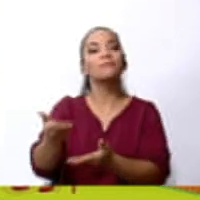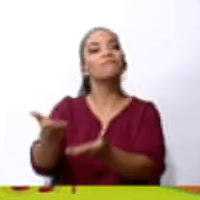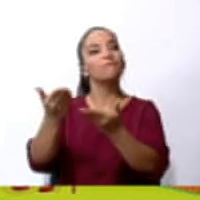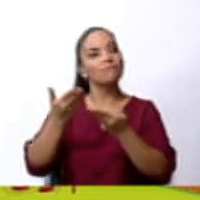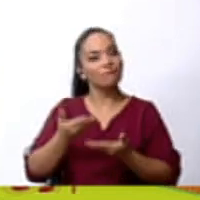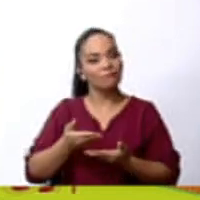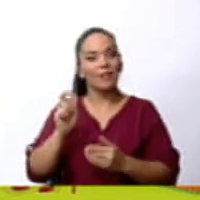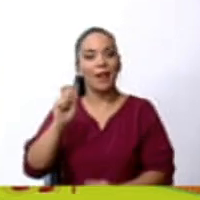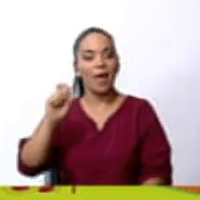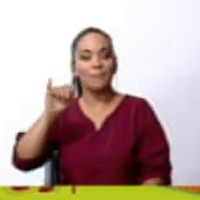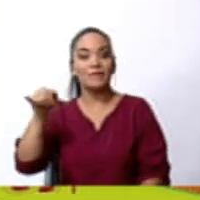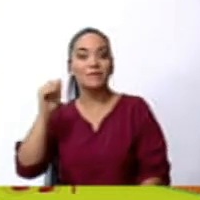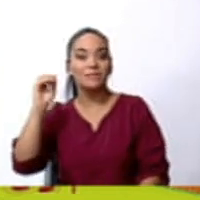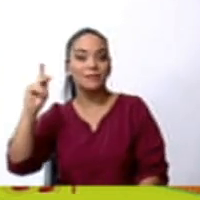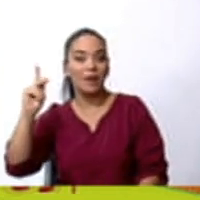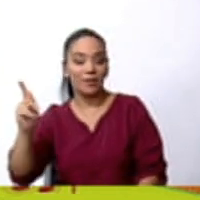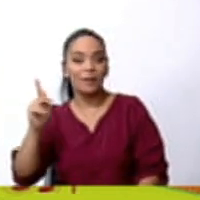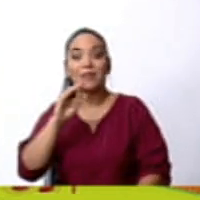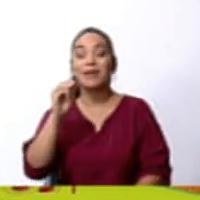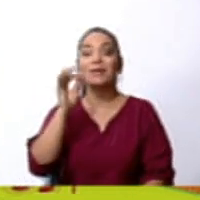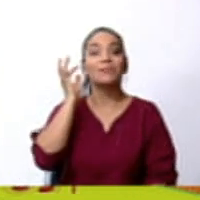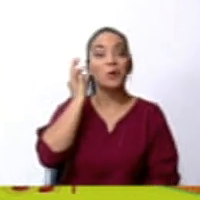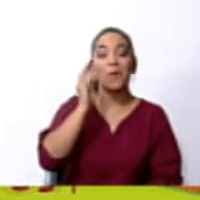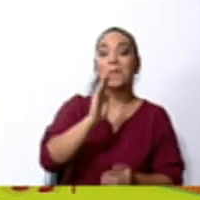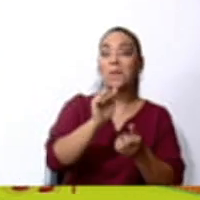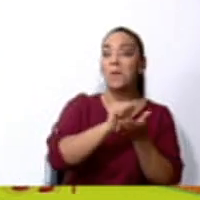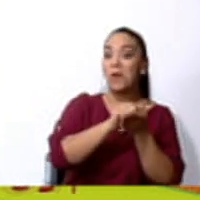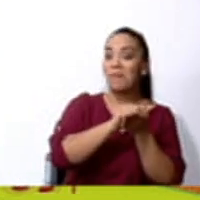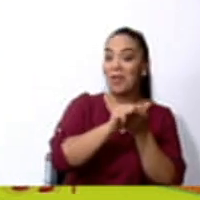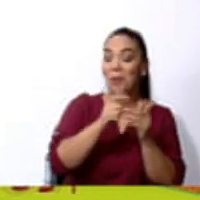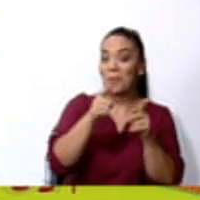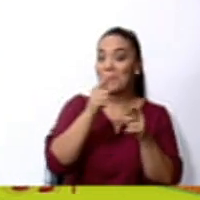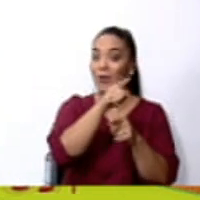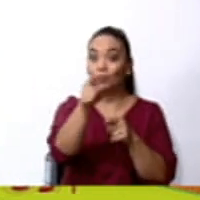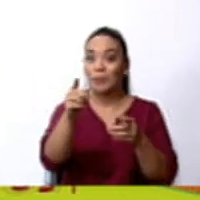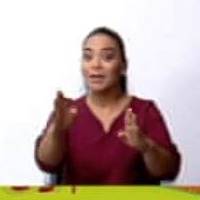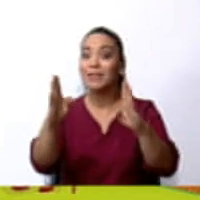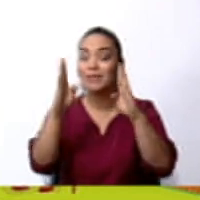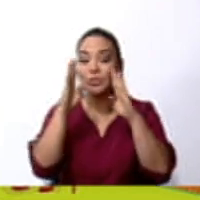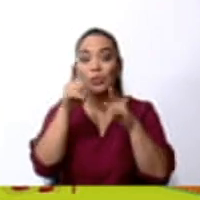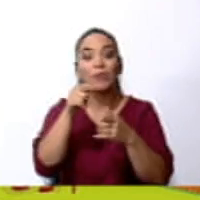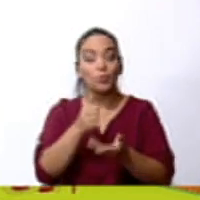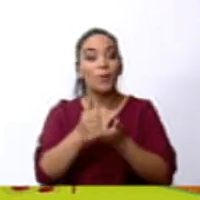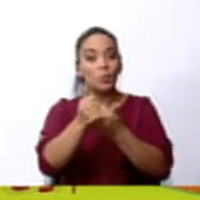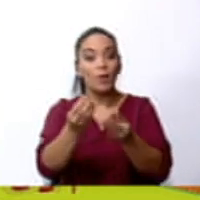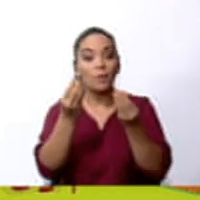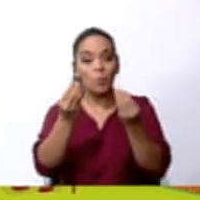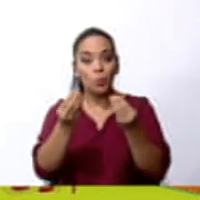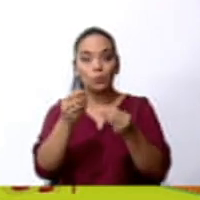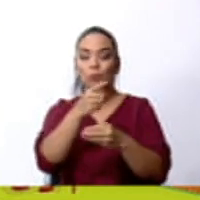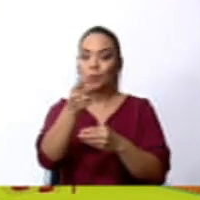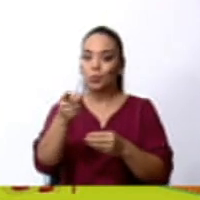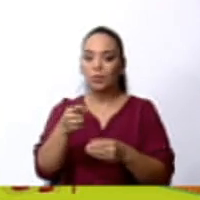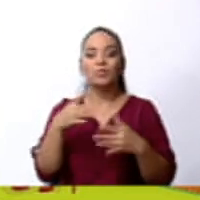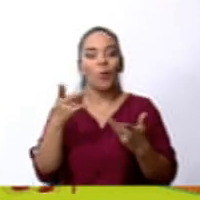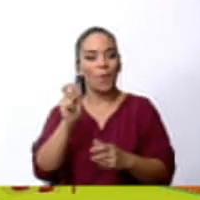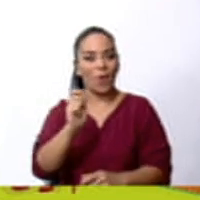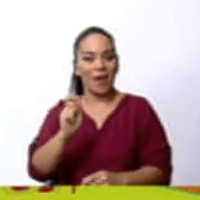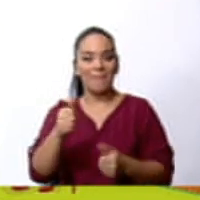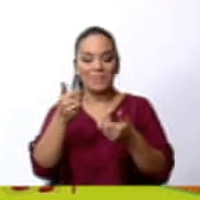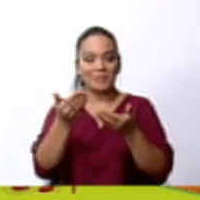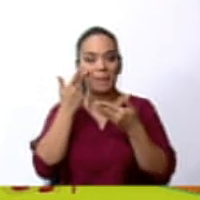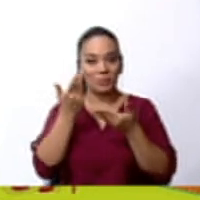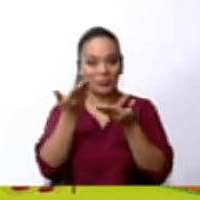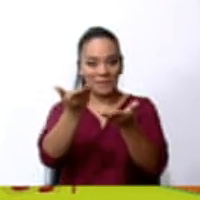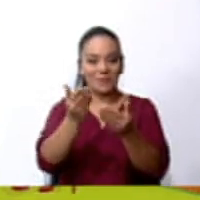Jack el lápiz y Doña Borra. Pongan mucha atención porque esto les va a ayudar en la postura y la forma de tomar el lápiz.